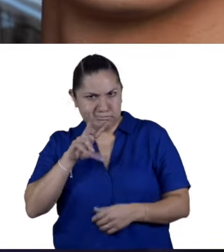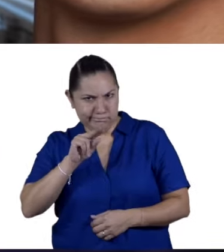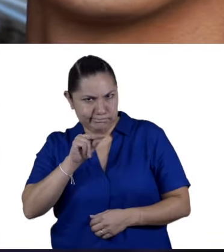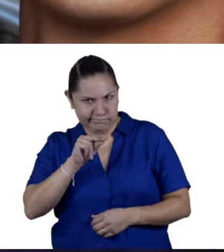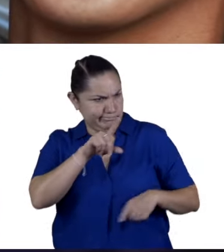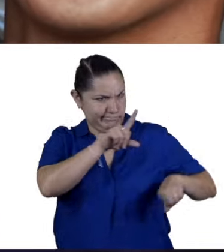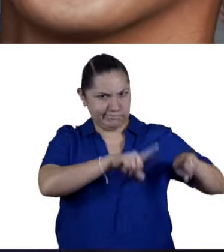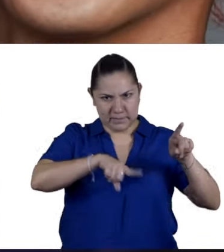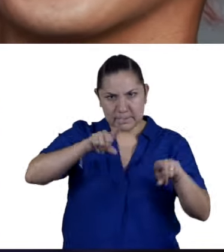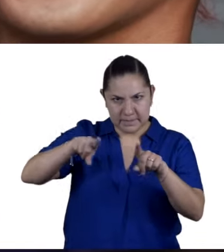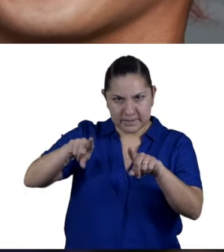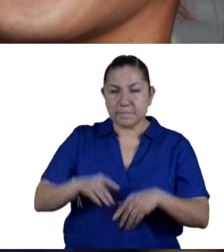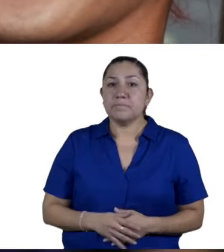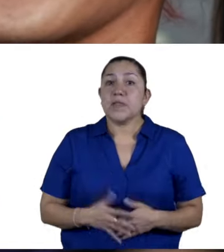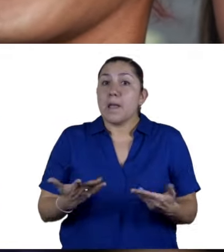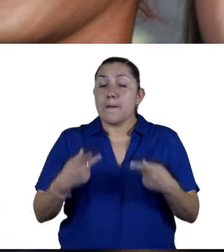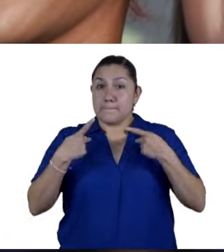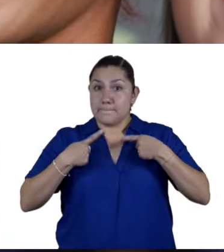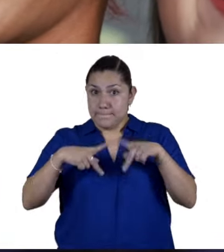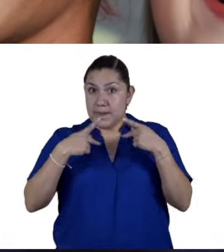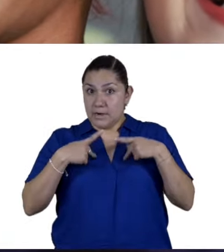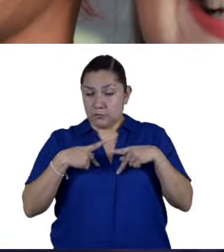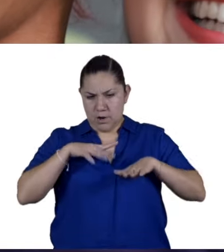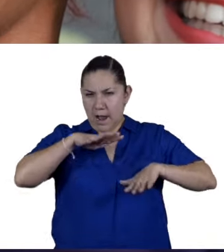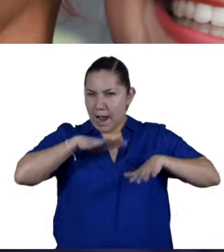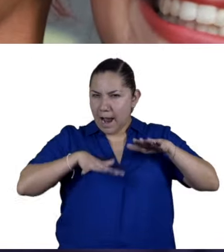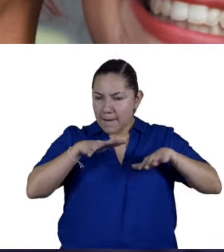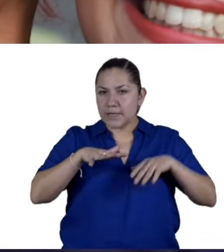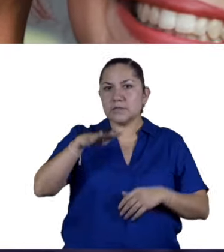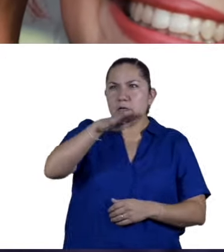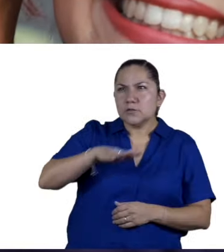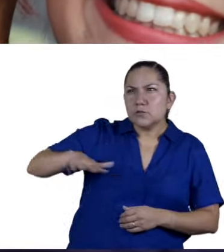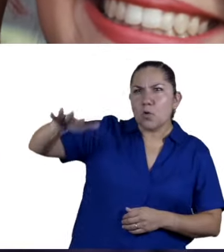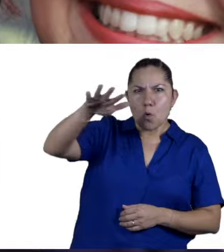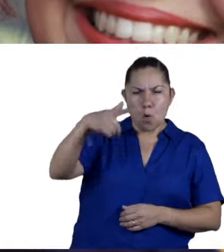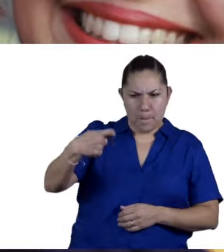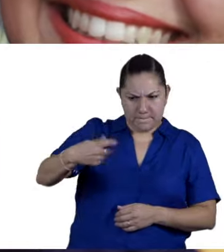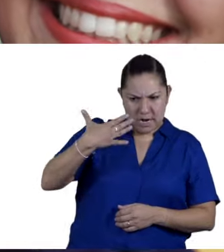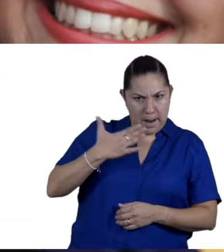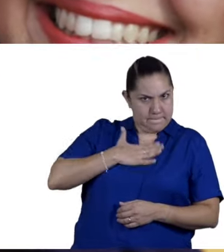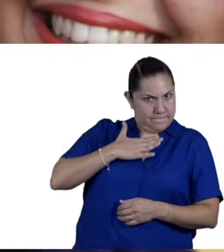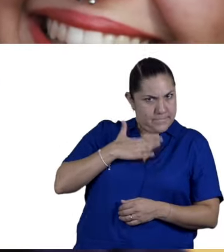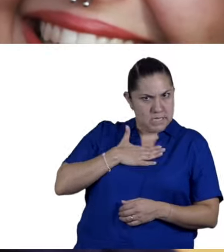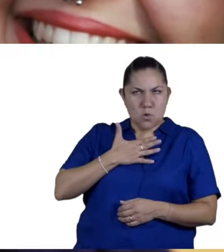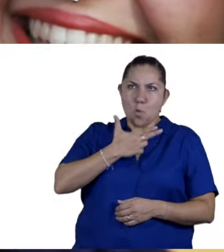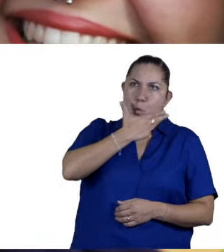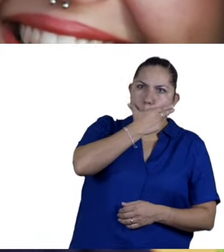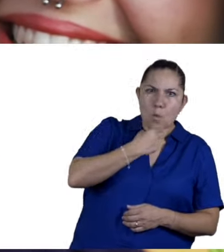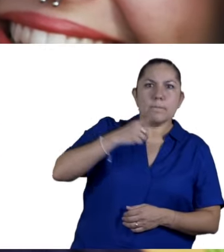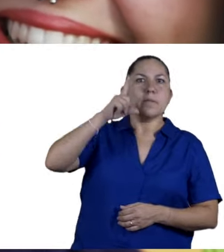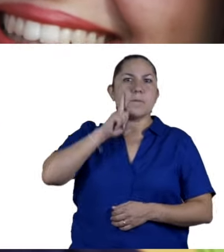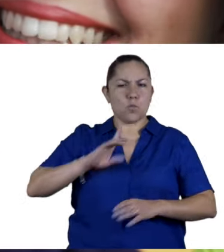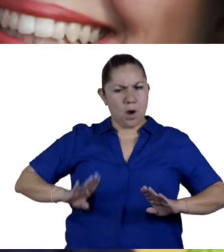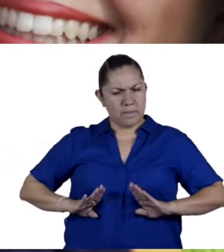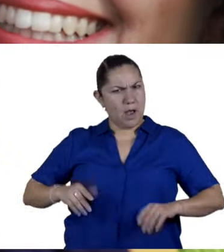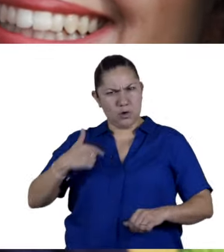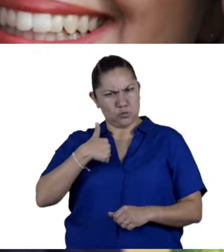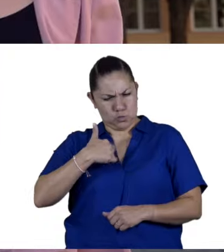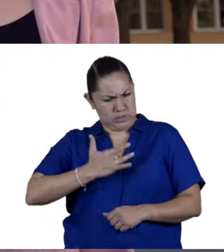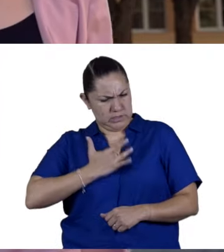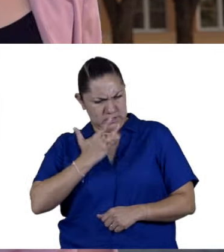Con regularidad, una persona que cuestiona los estatus establecidos para su género, ya sea masculino o